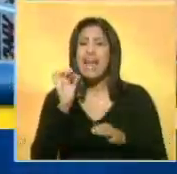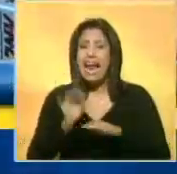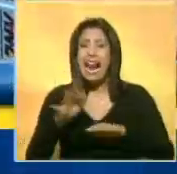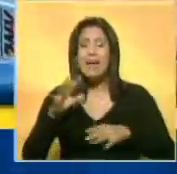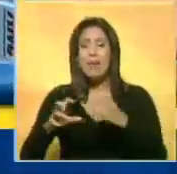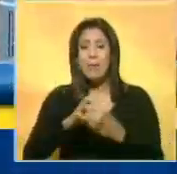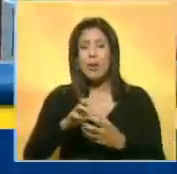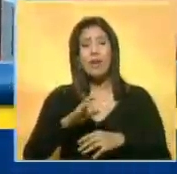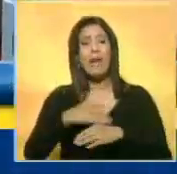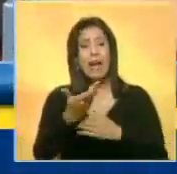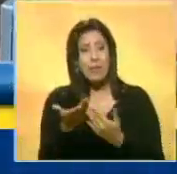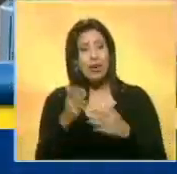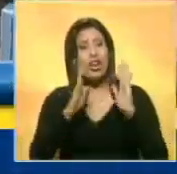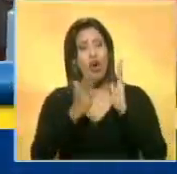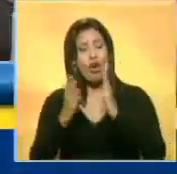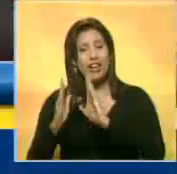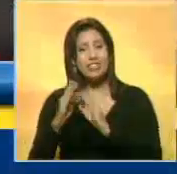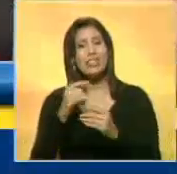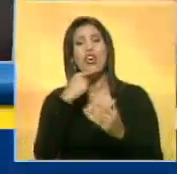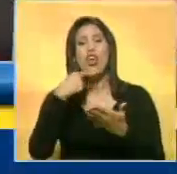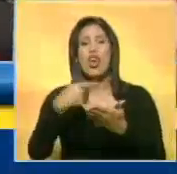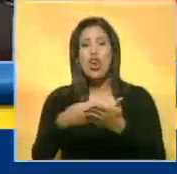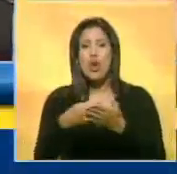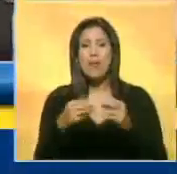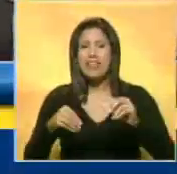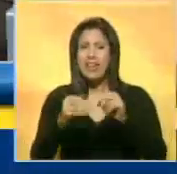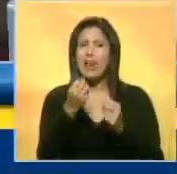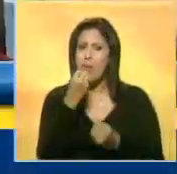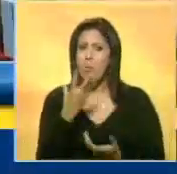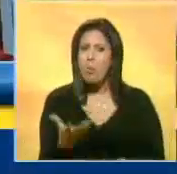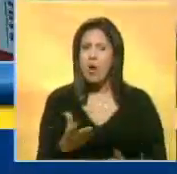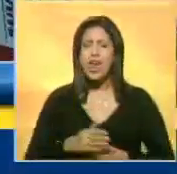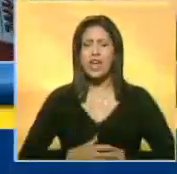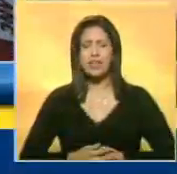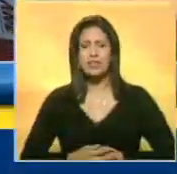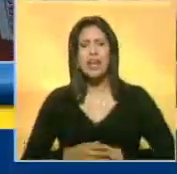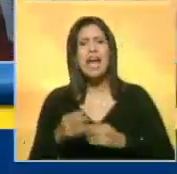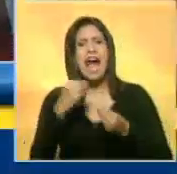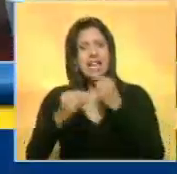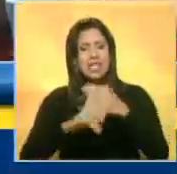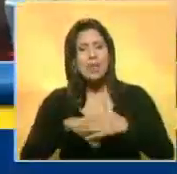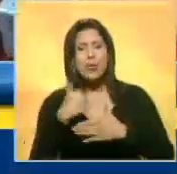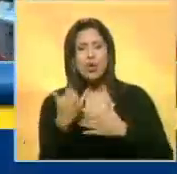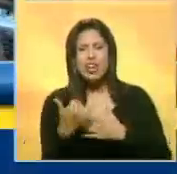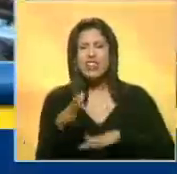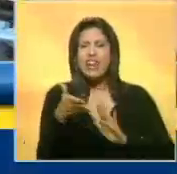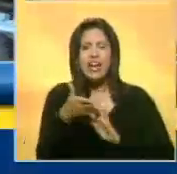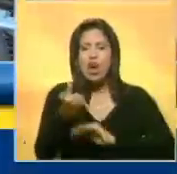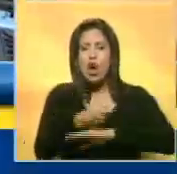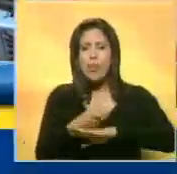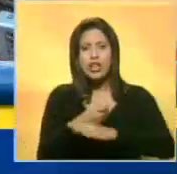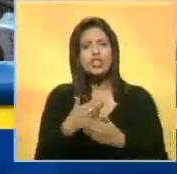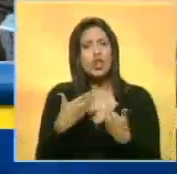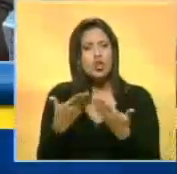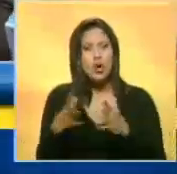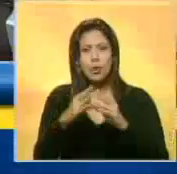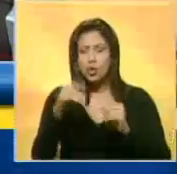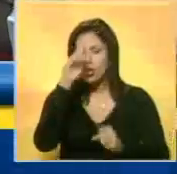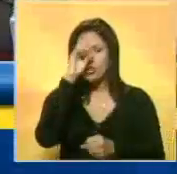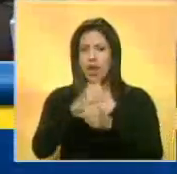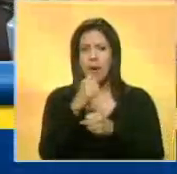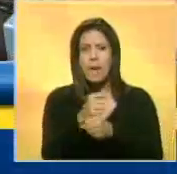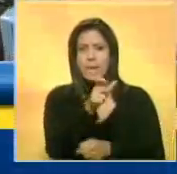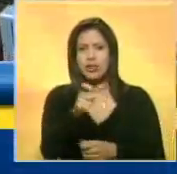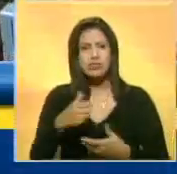el problema. Hay que organizarse, identificar terrenos seguros y realizar los proyectos, que la gobernación ponga todo su